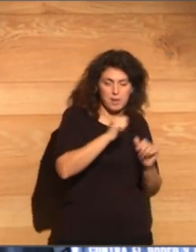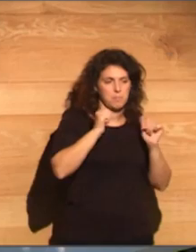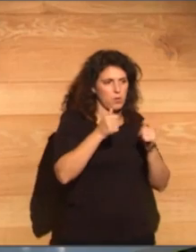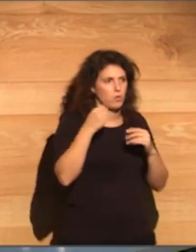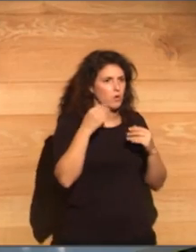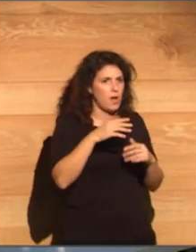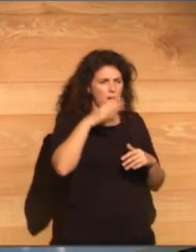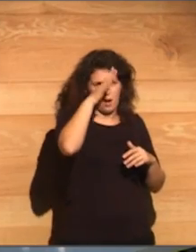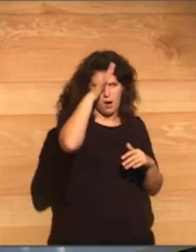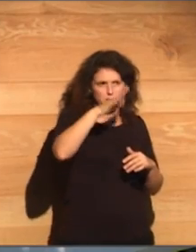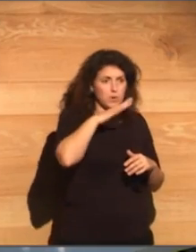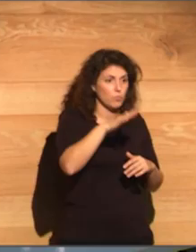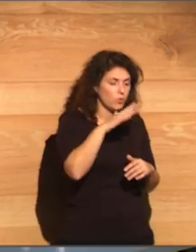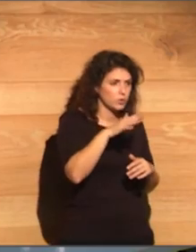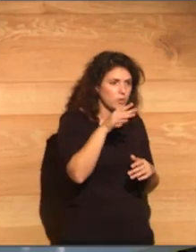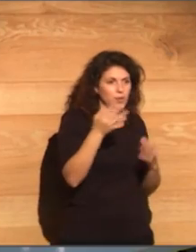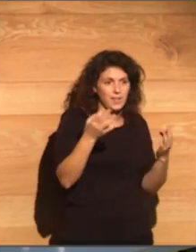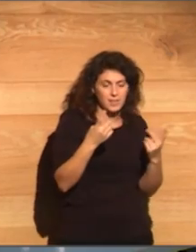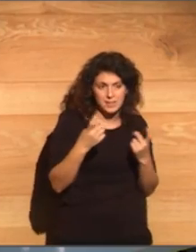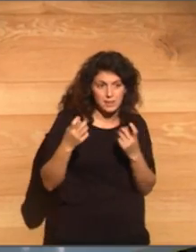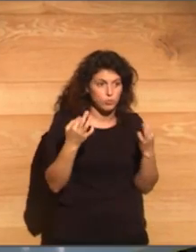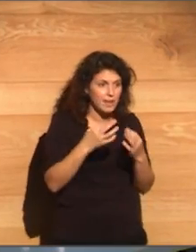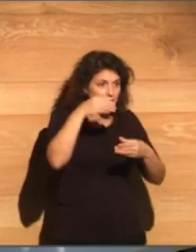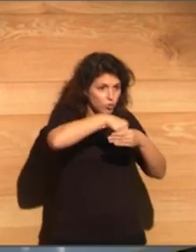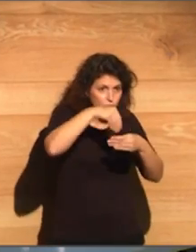que era como, vamos al turrón, vamos a estructurar esto.